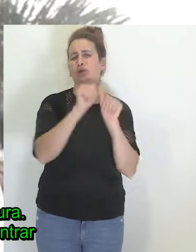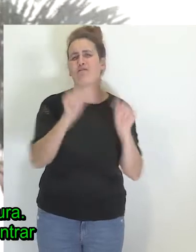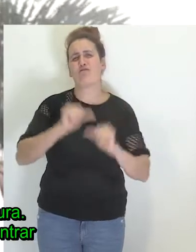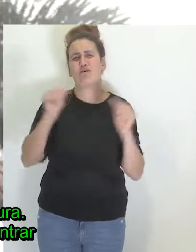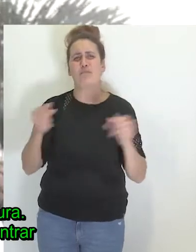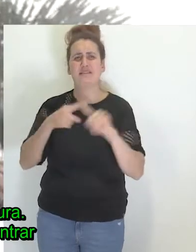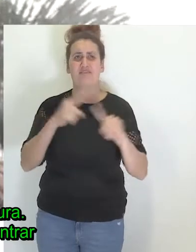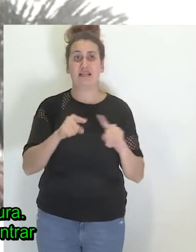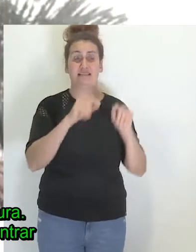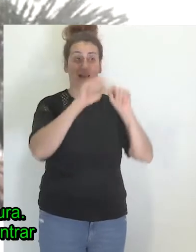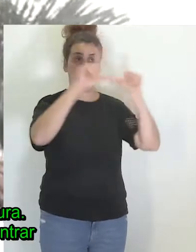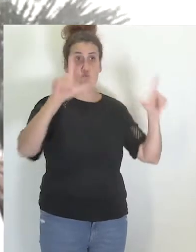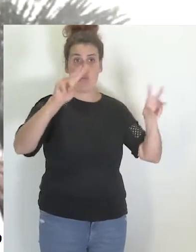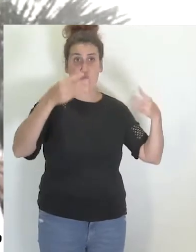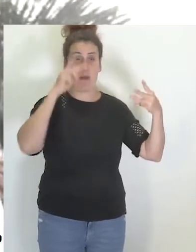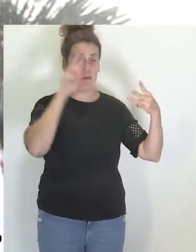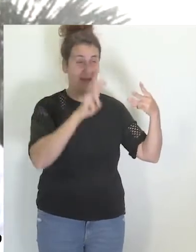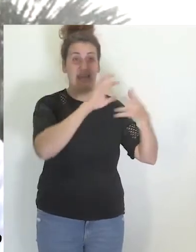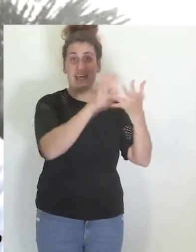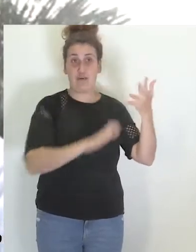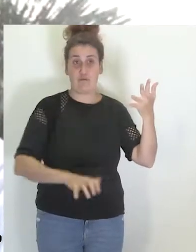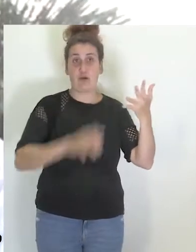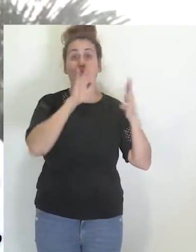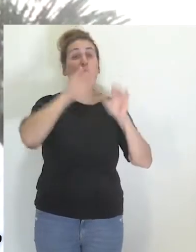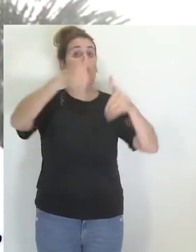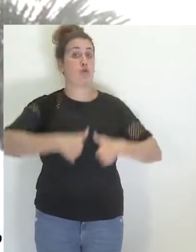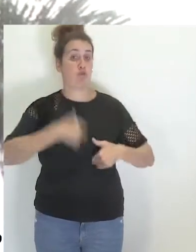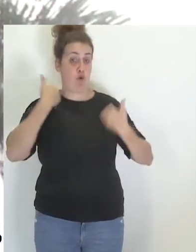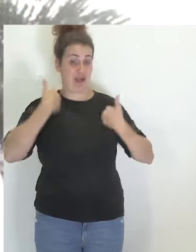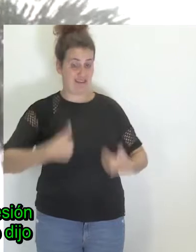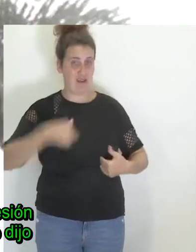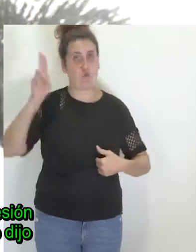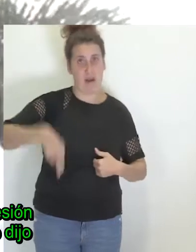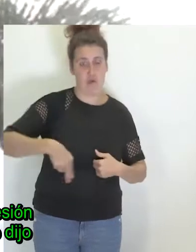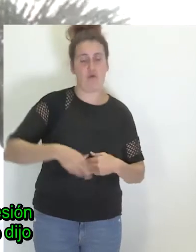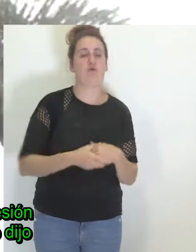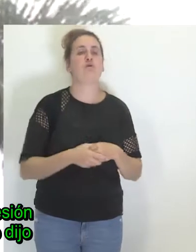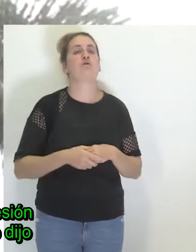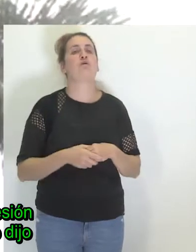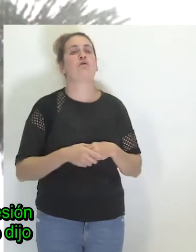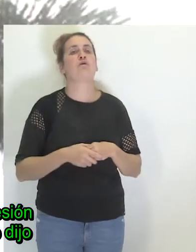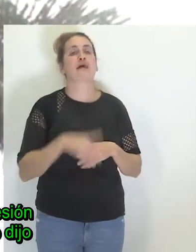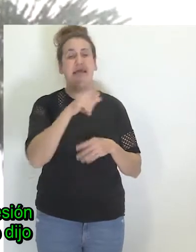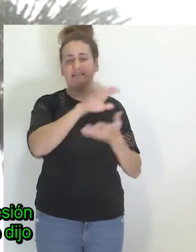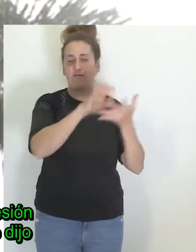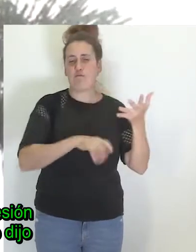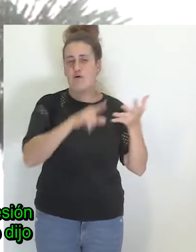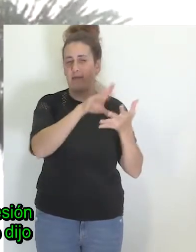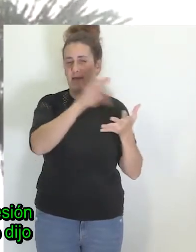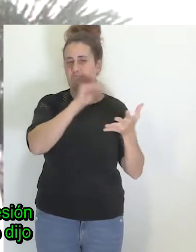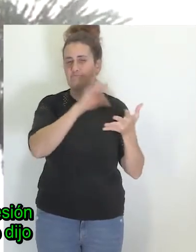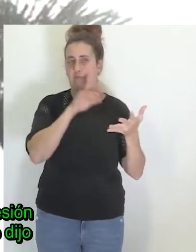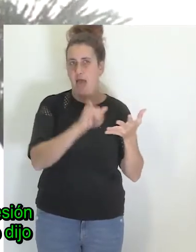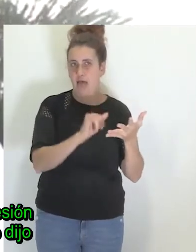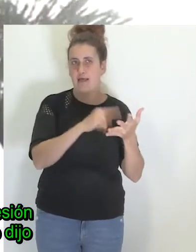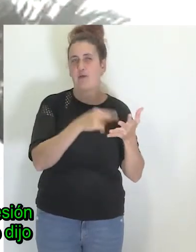y en la página web pueden encontrar un informe que se llama Volviendo a Ser Humano, que este informe recoge,